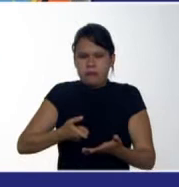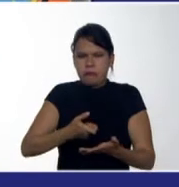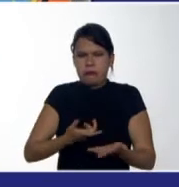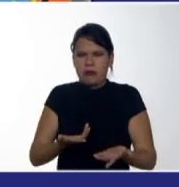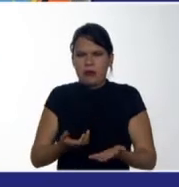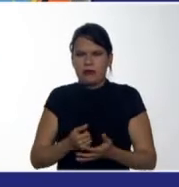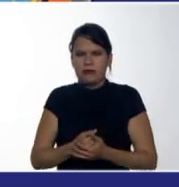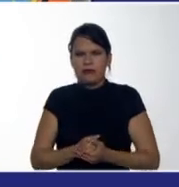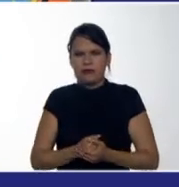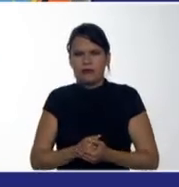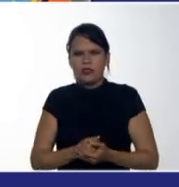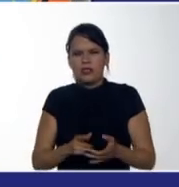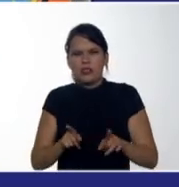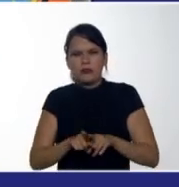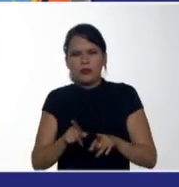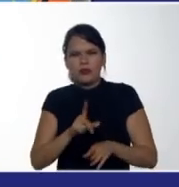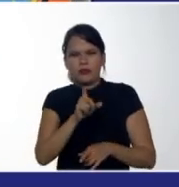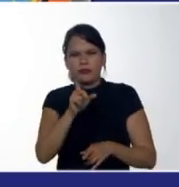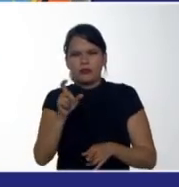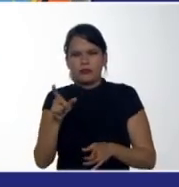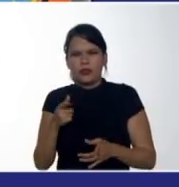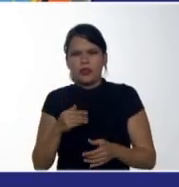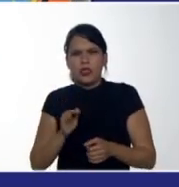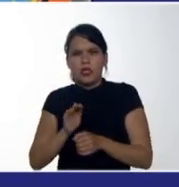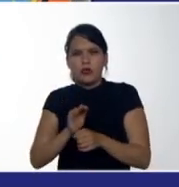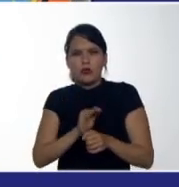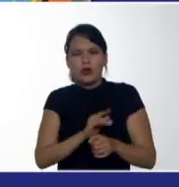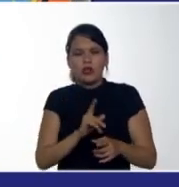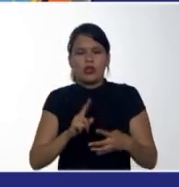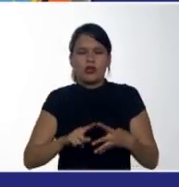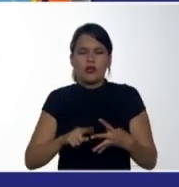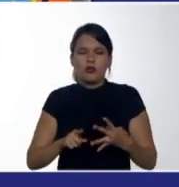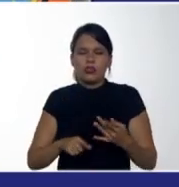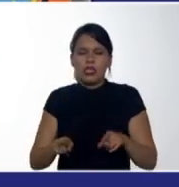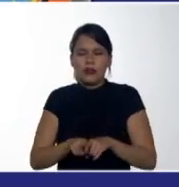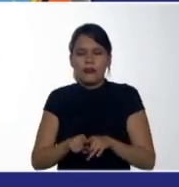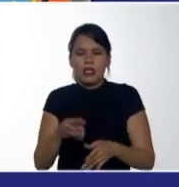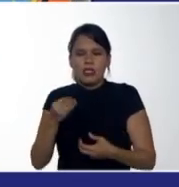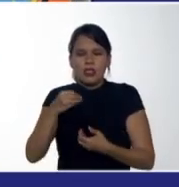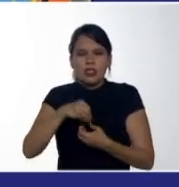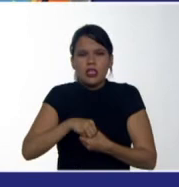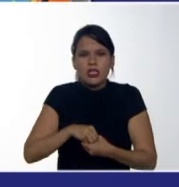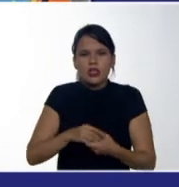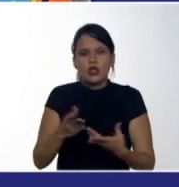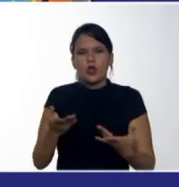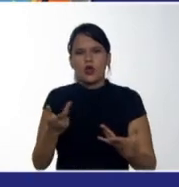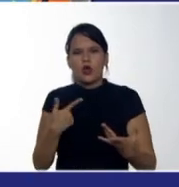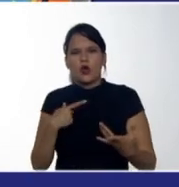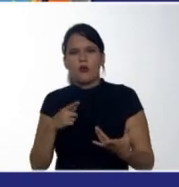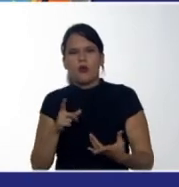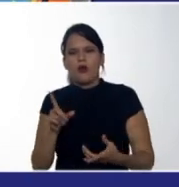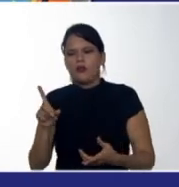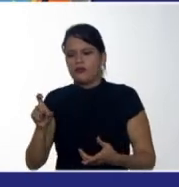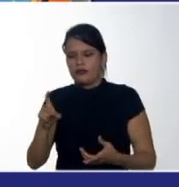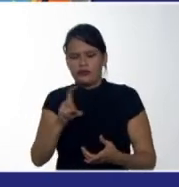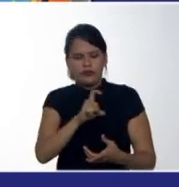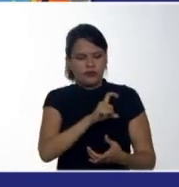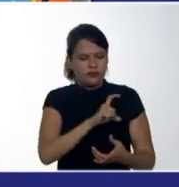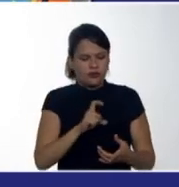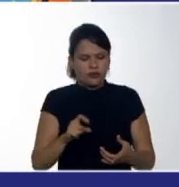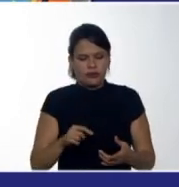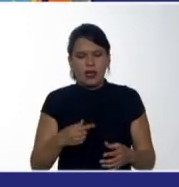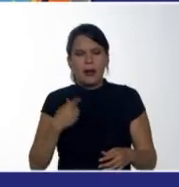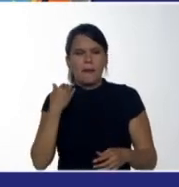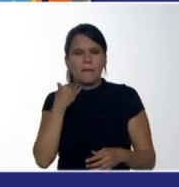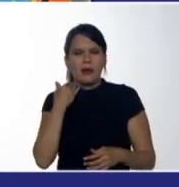También tenemos como antisépticos y preservador. También dentro como herbicida, fungicida y pesticida.